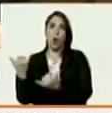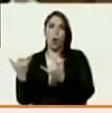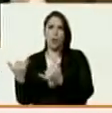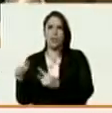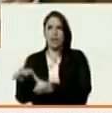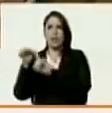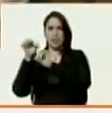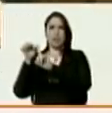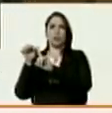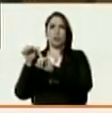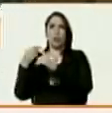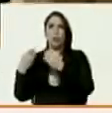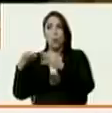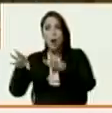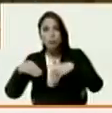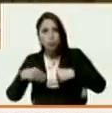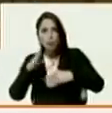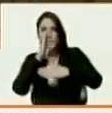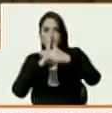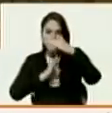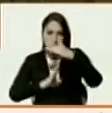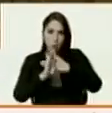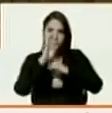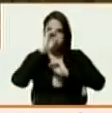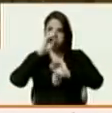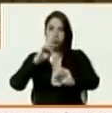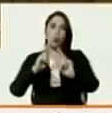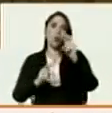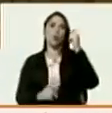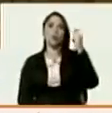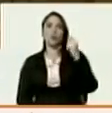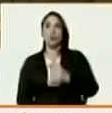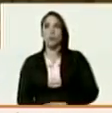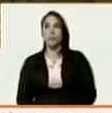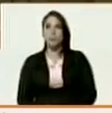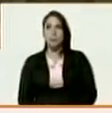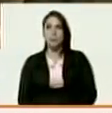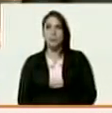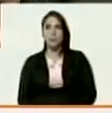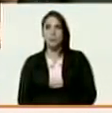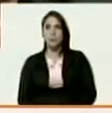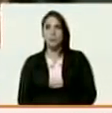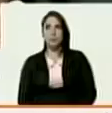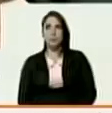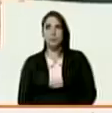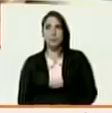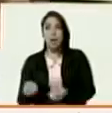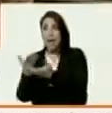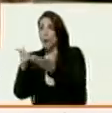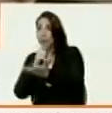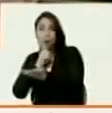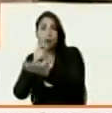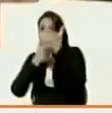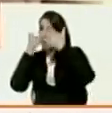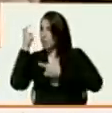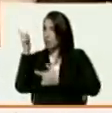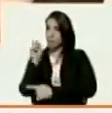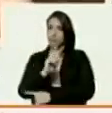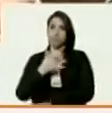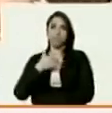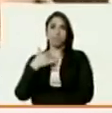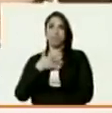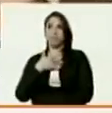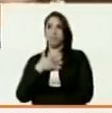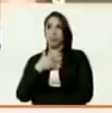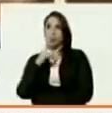como lo asuman con humildad y respetando esta Constitución. Ellos no son chavistas,